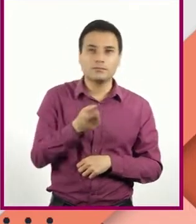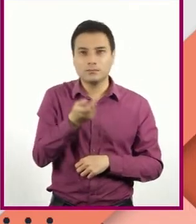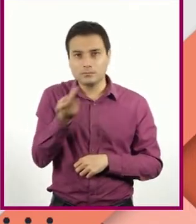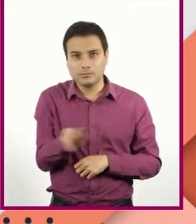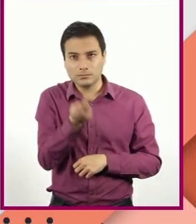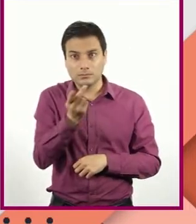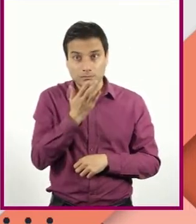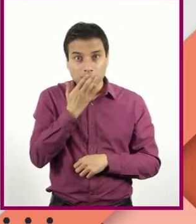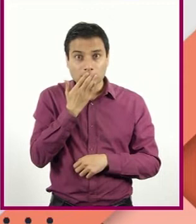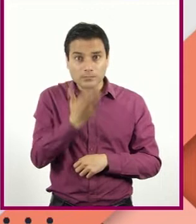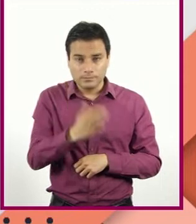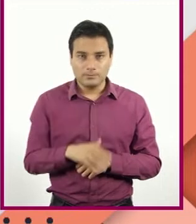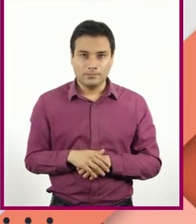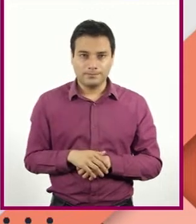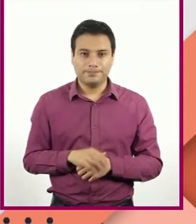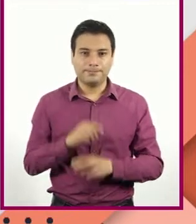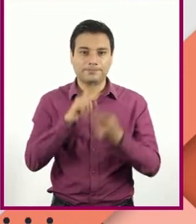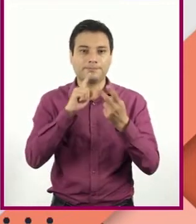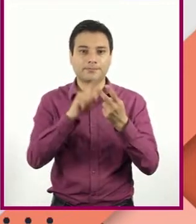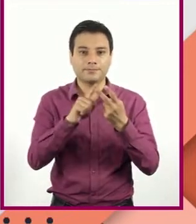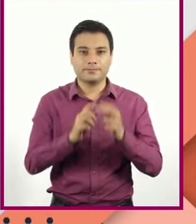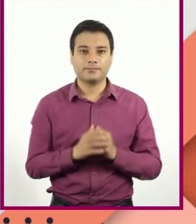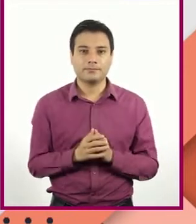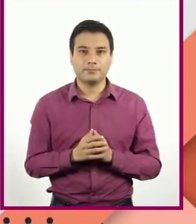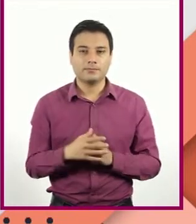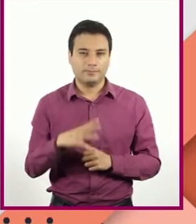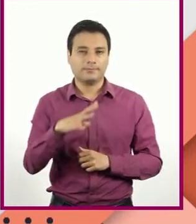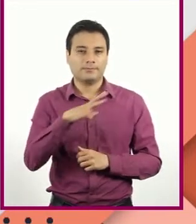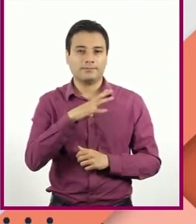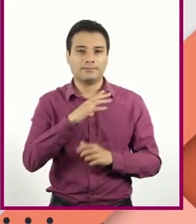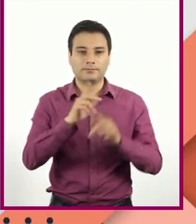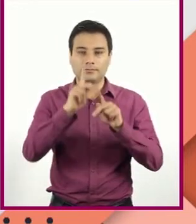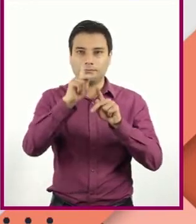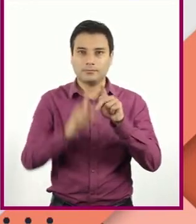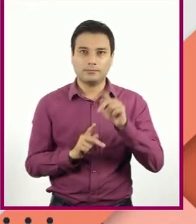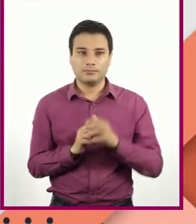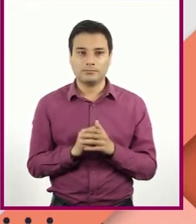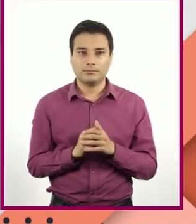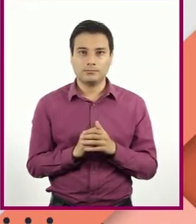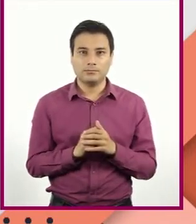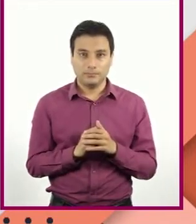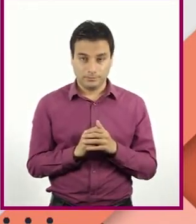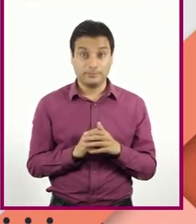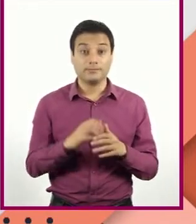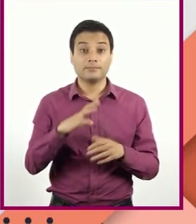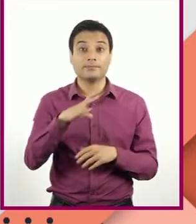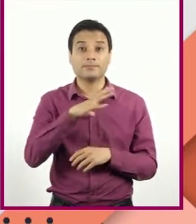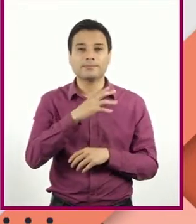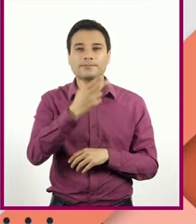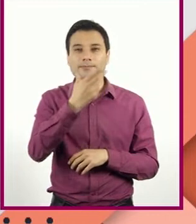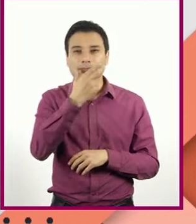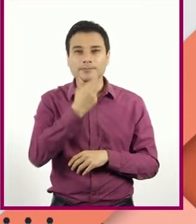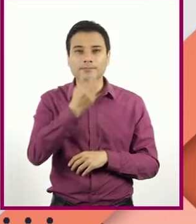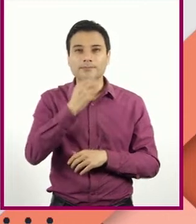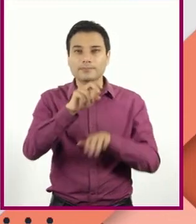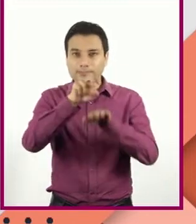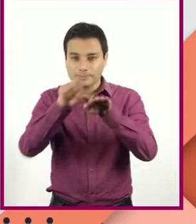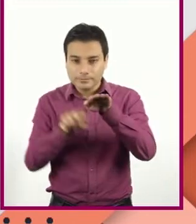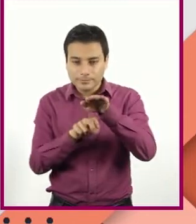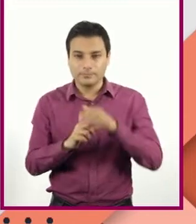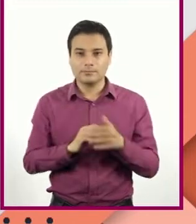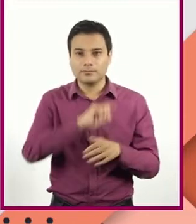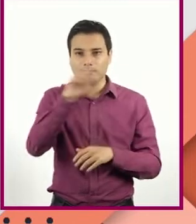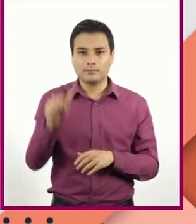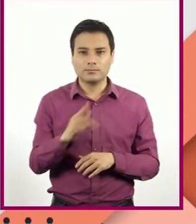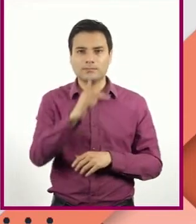si saldrá. 2. Hay una elipsis porque vemos a Gregorio debajo de un sillón. 3. El padre de